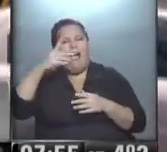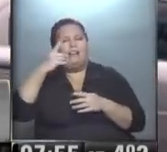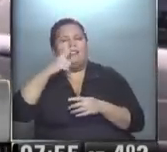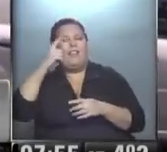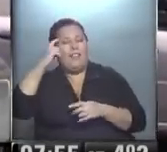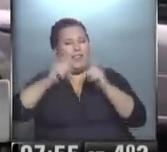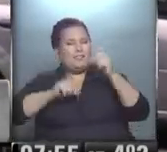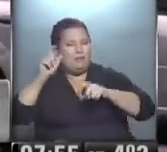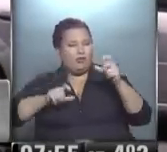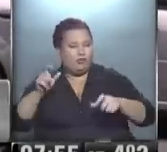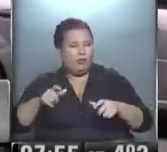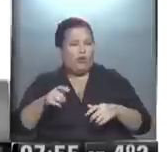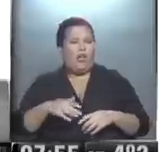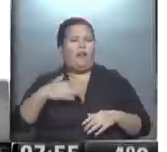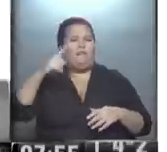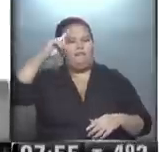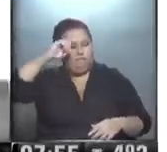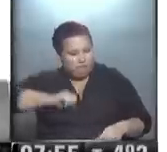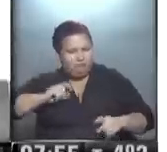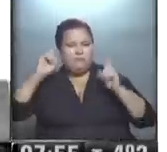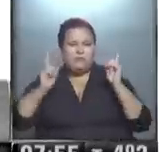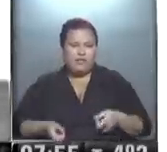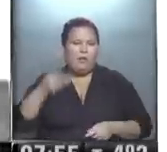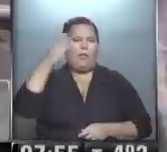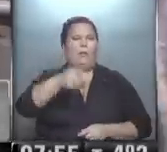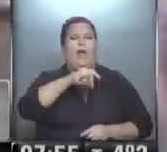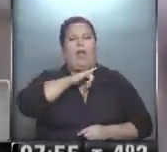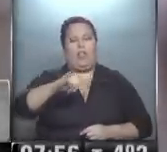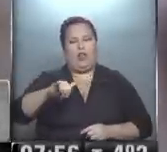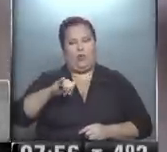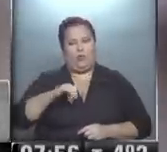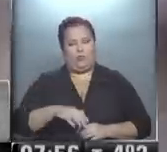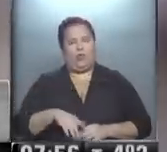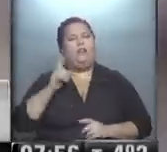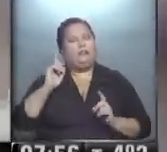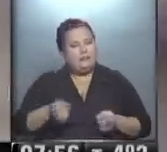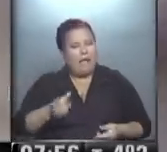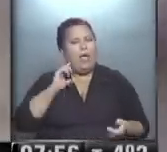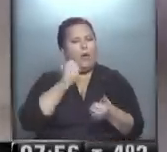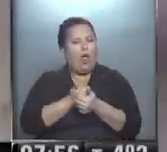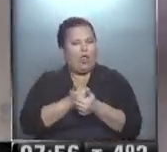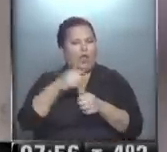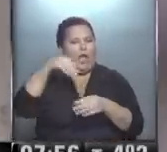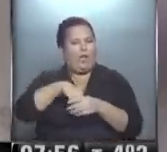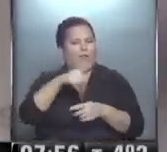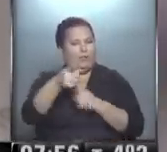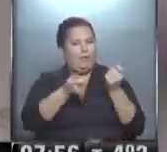una decena de chicas se hayan animado a poder denunciar que ellas también fueron víctimas de abuso sexual en este mismo lugar.